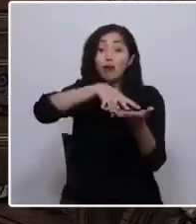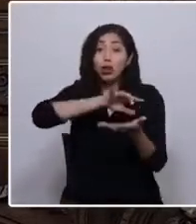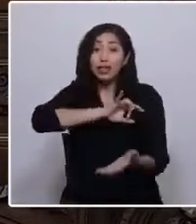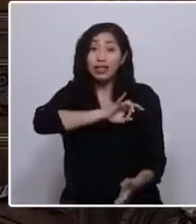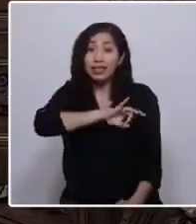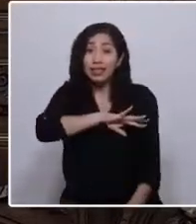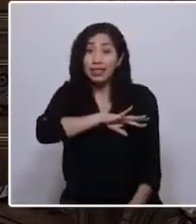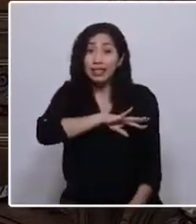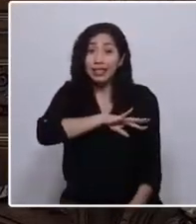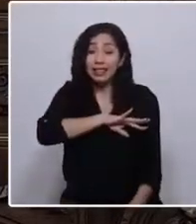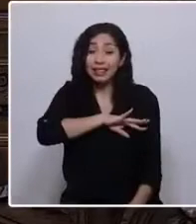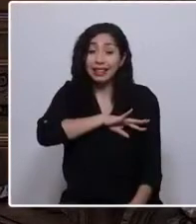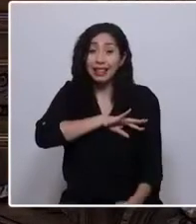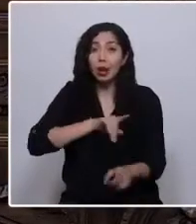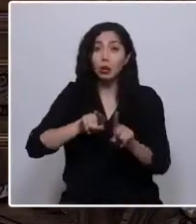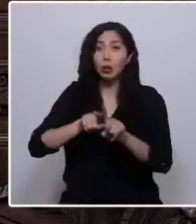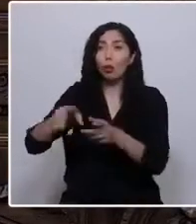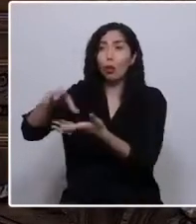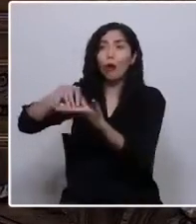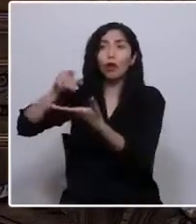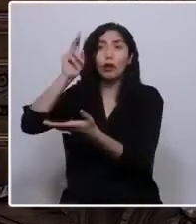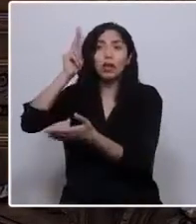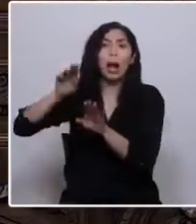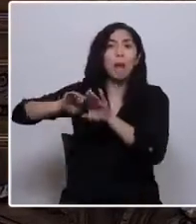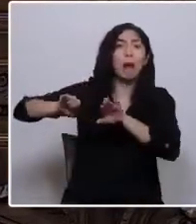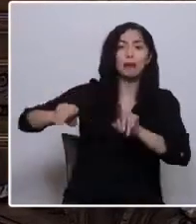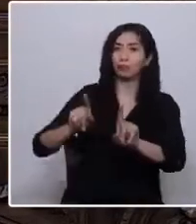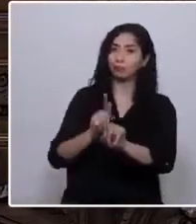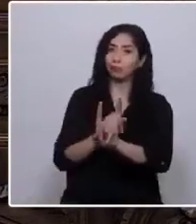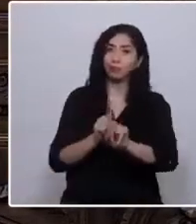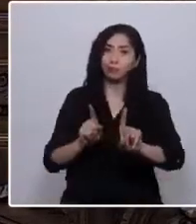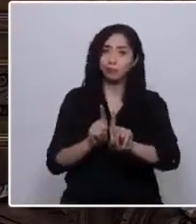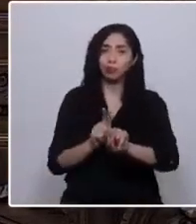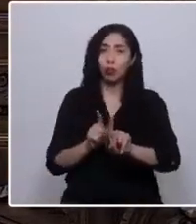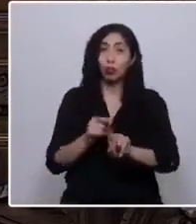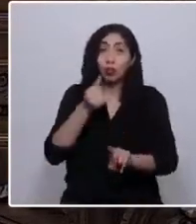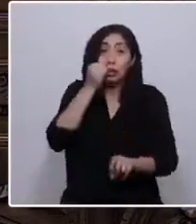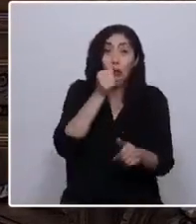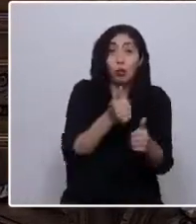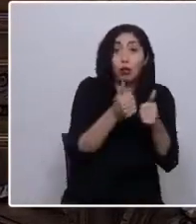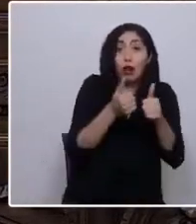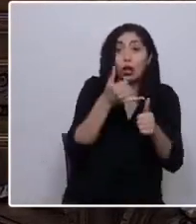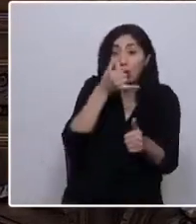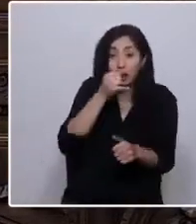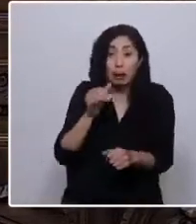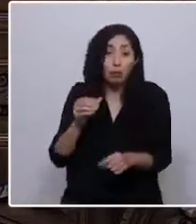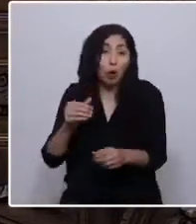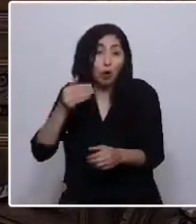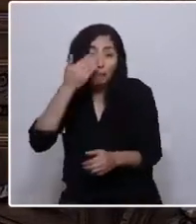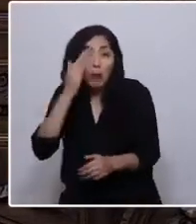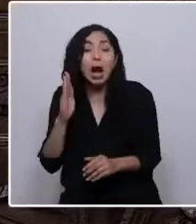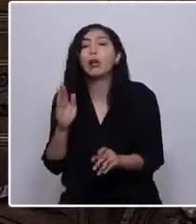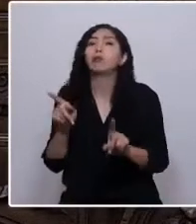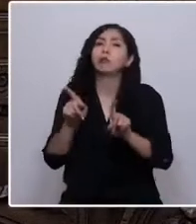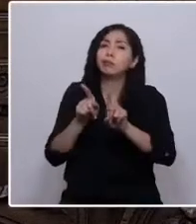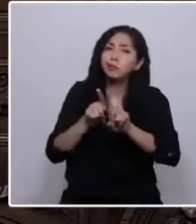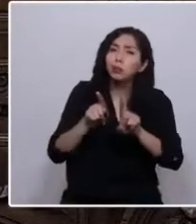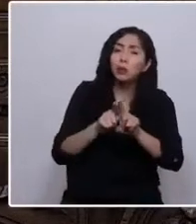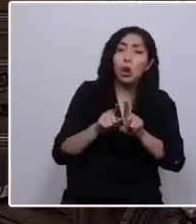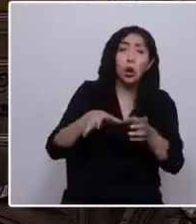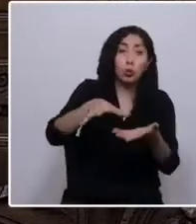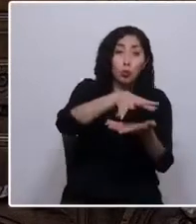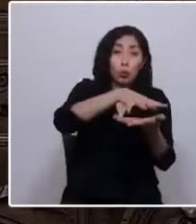era indiferente a los pueblos indígenas, ya sea en tiempos buenos o en tiempos malos, que cuando el pueblo chileno